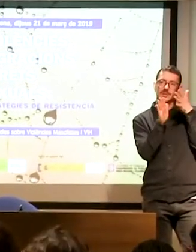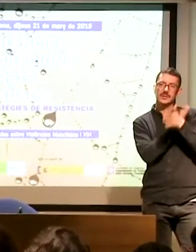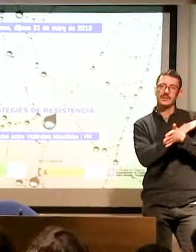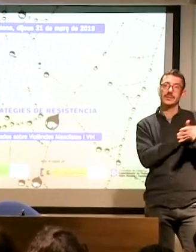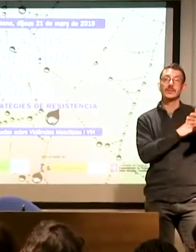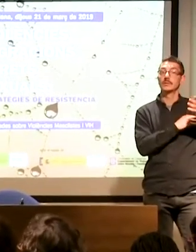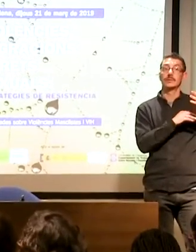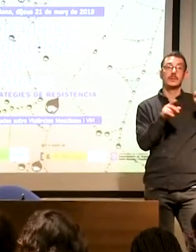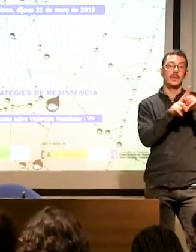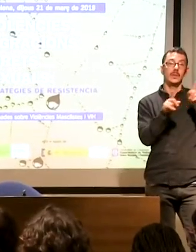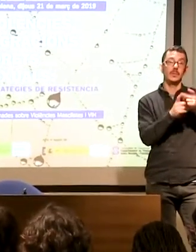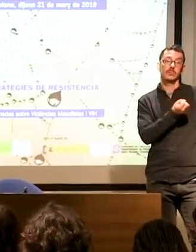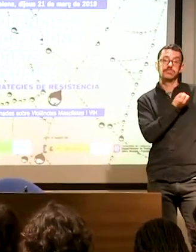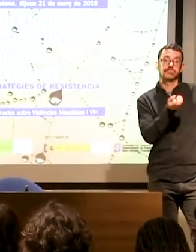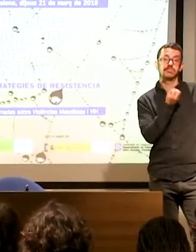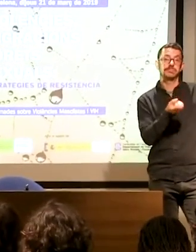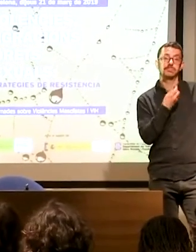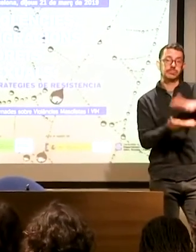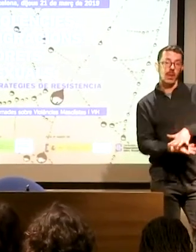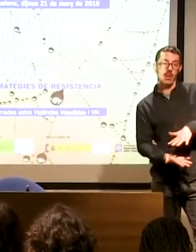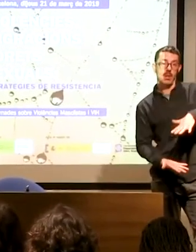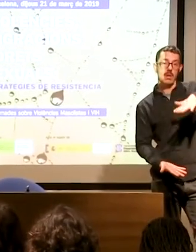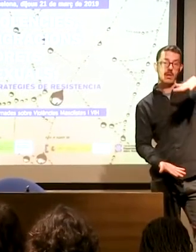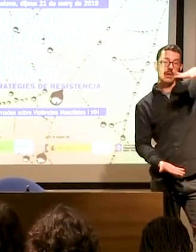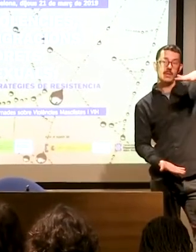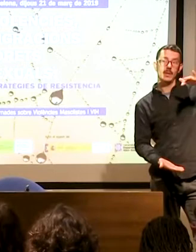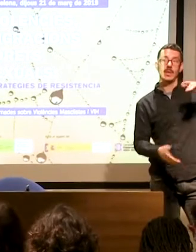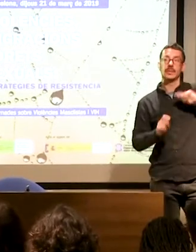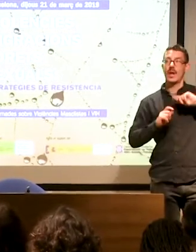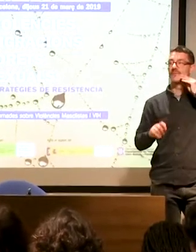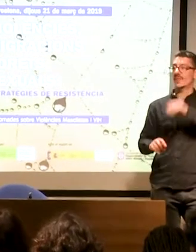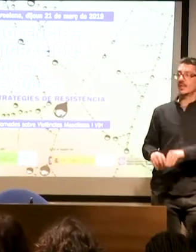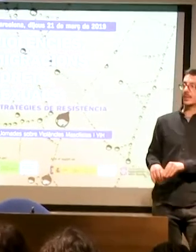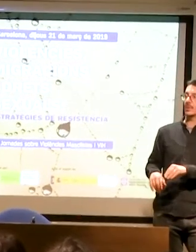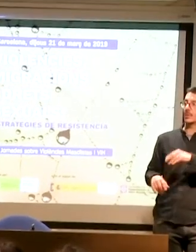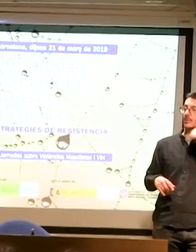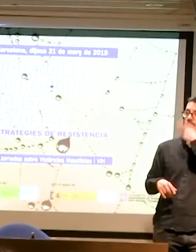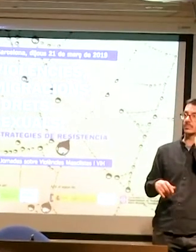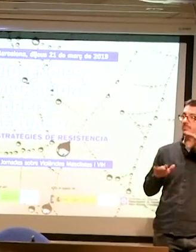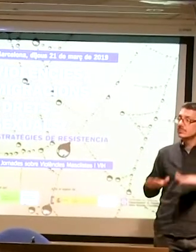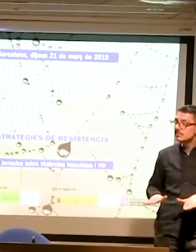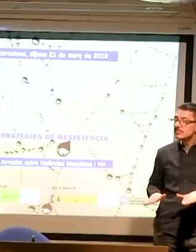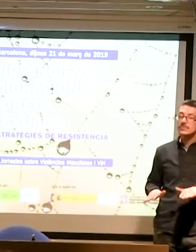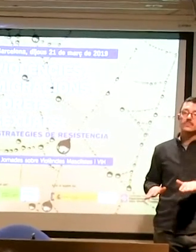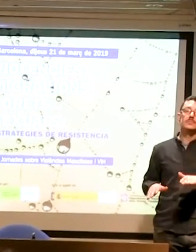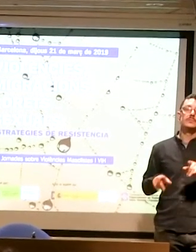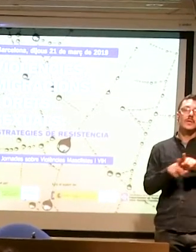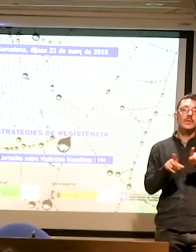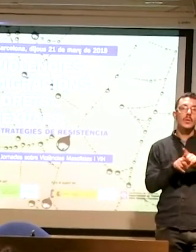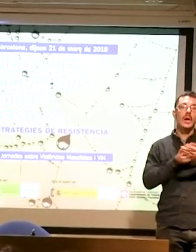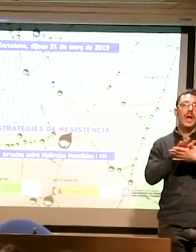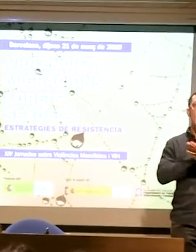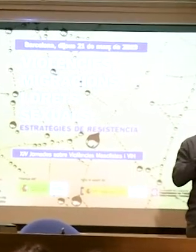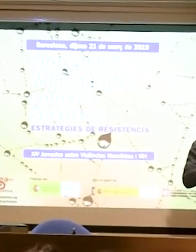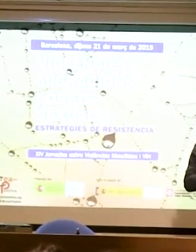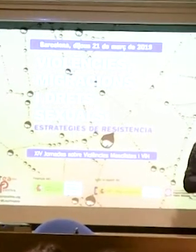ha sido al grano y nos hemos quedado frías de cómo. Bueno, hemos hablado de la violencia institucional y de